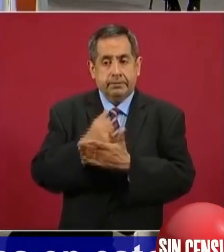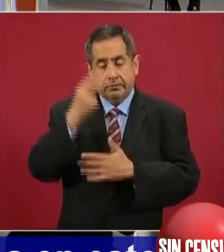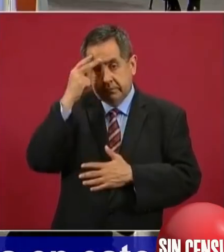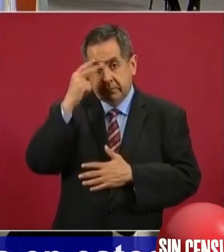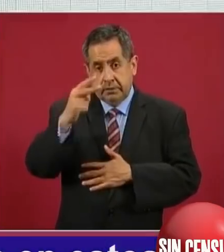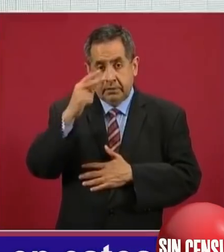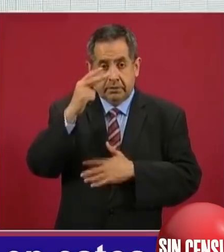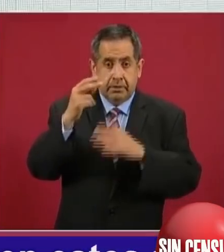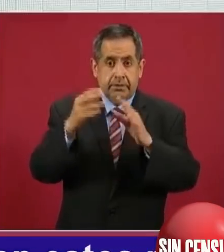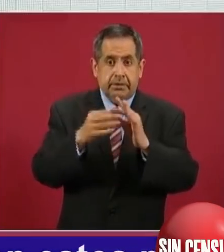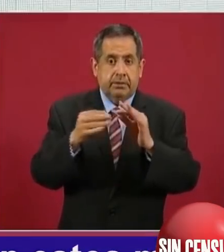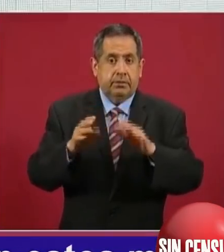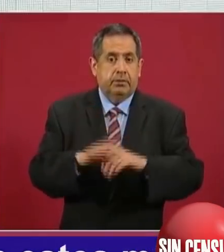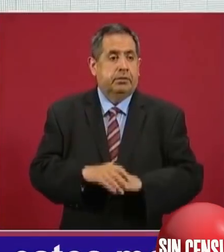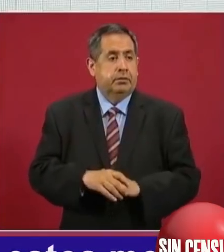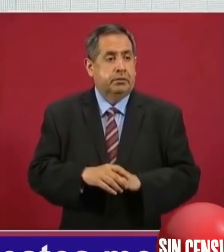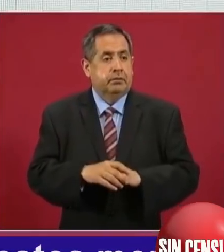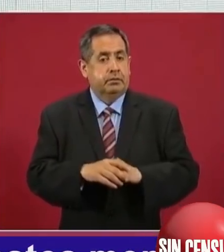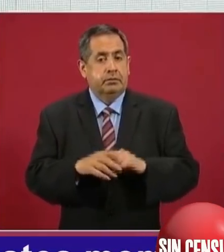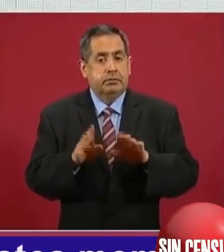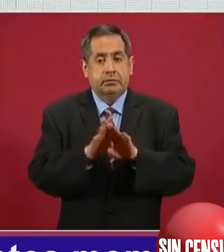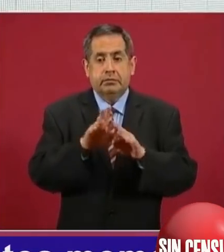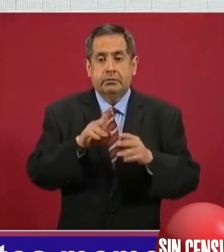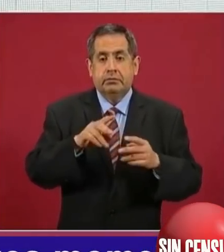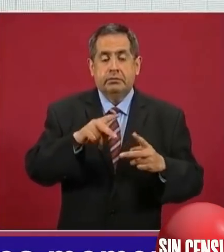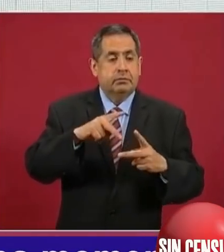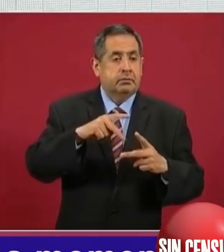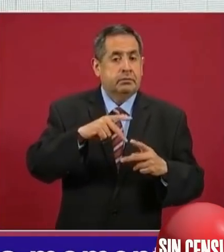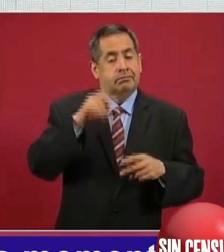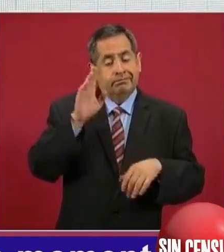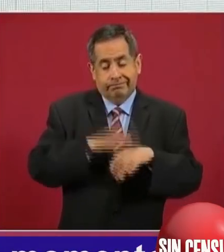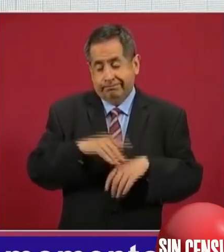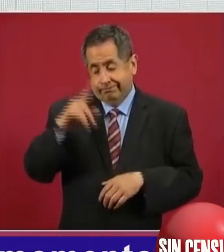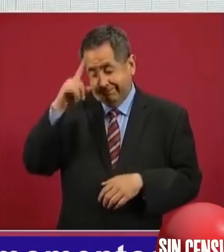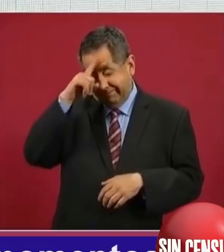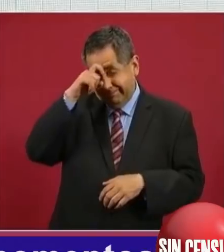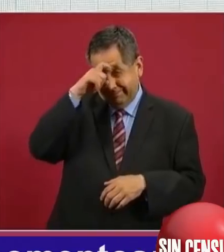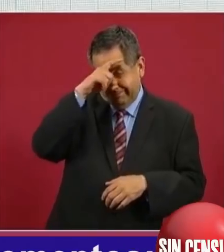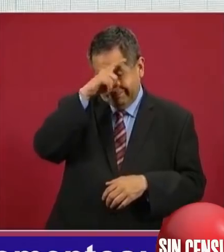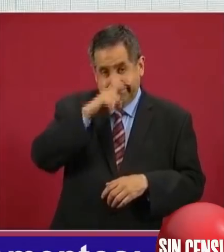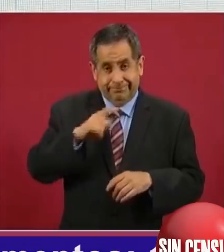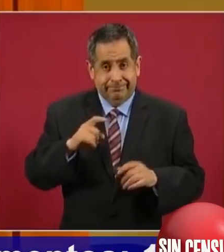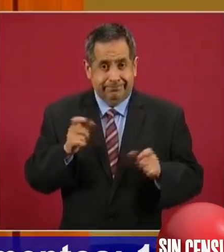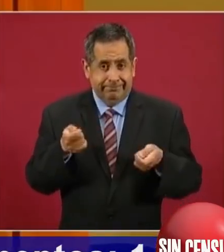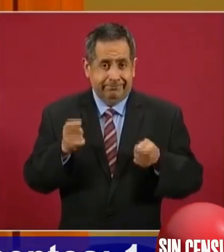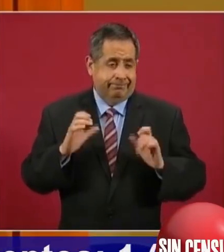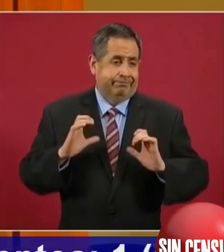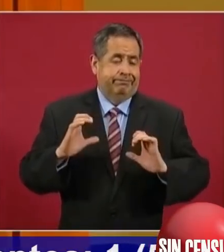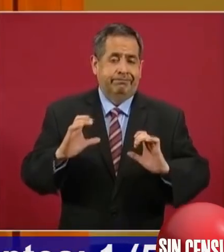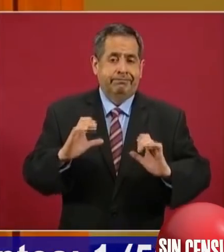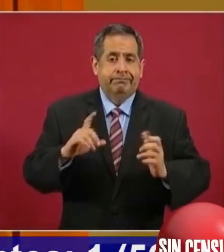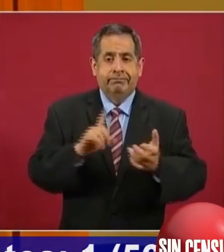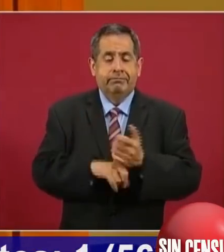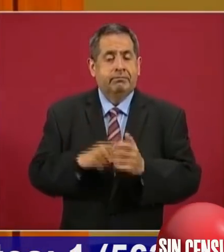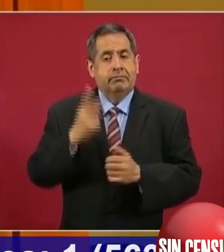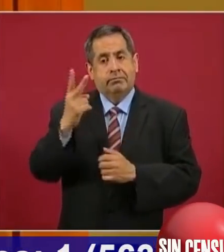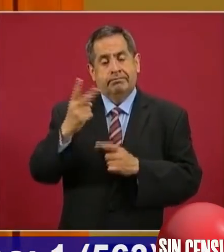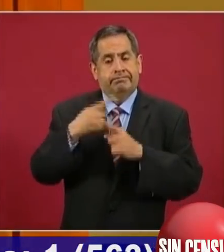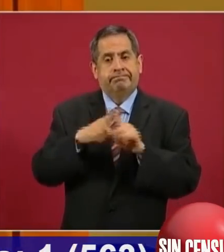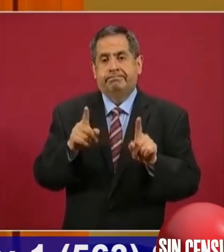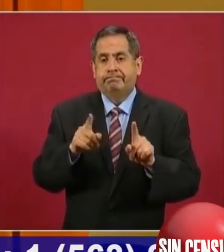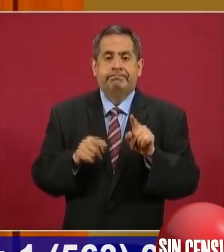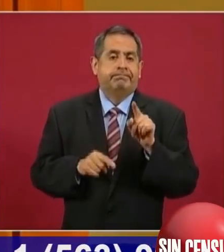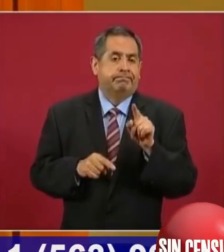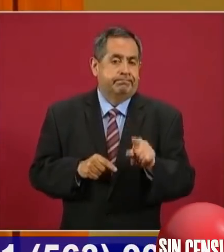en que la Ciudad de México es posiblemente la zona más difícil de control epidémico. Esto tiene que ver con 2 factores